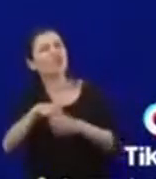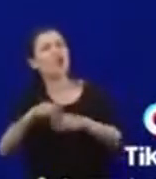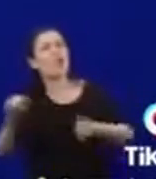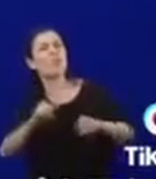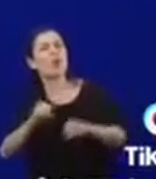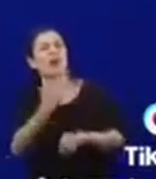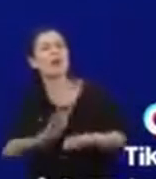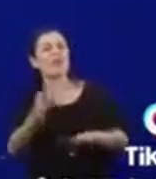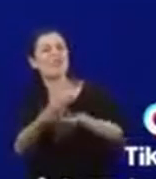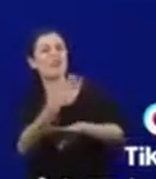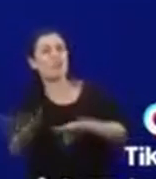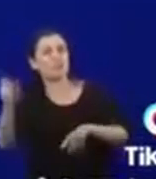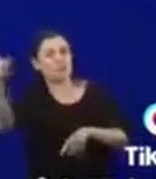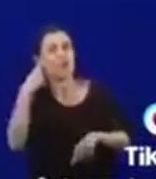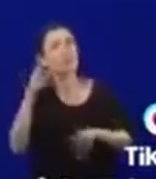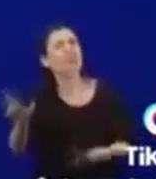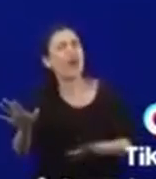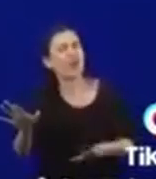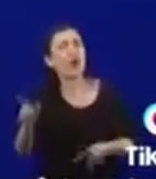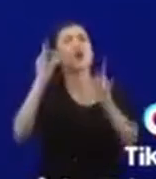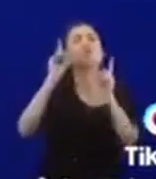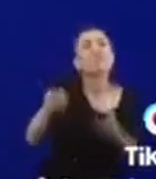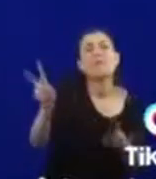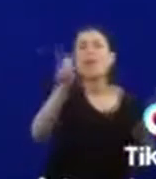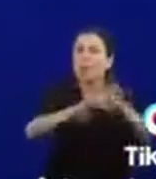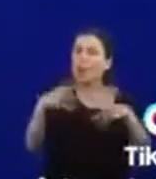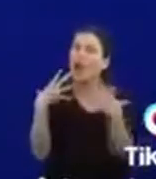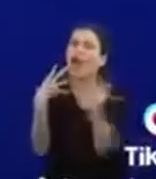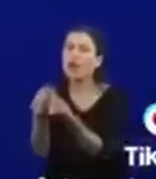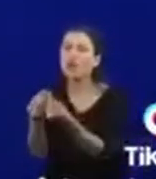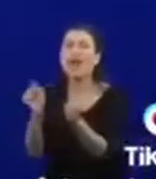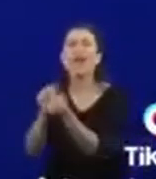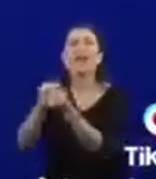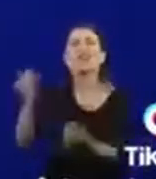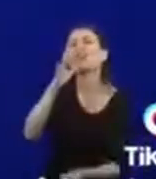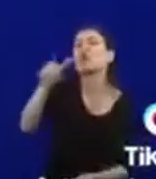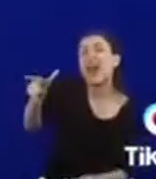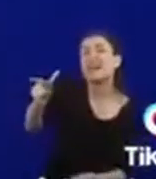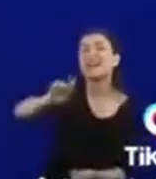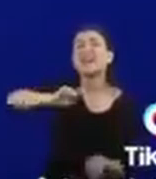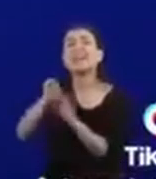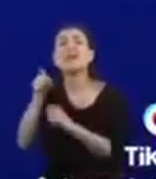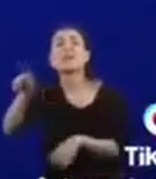evidentemente especificarle la deuda a Clarín hizo mostrarlo como un héroe.